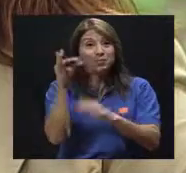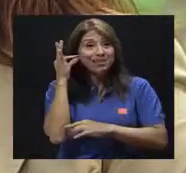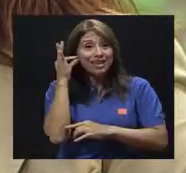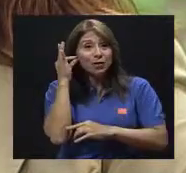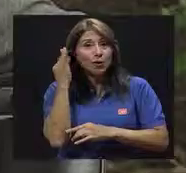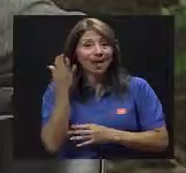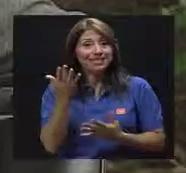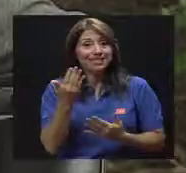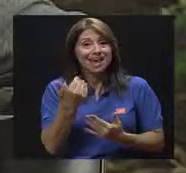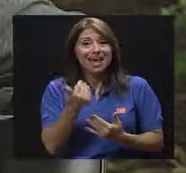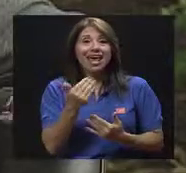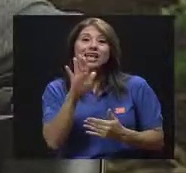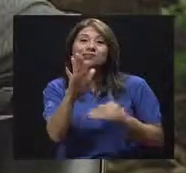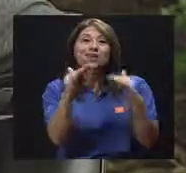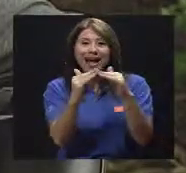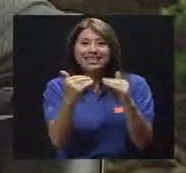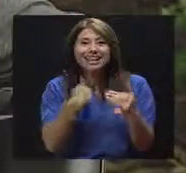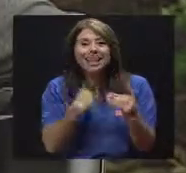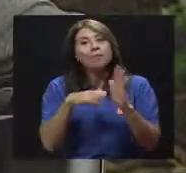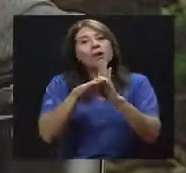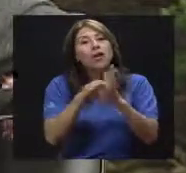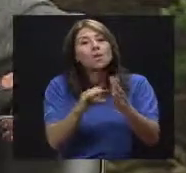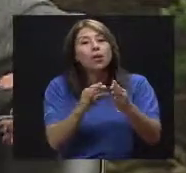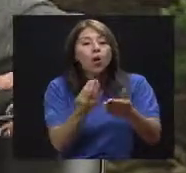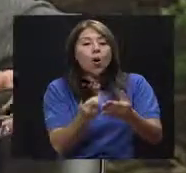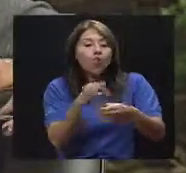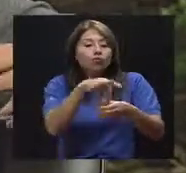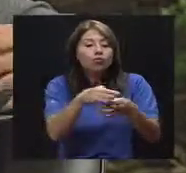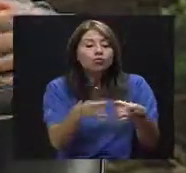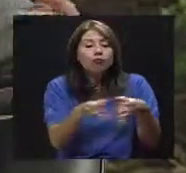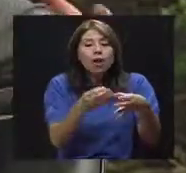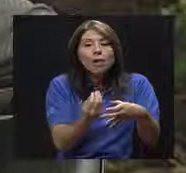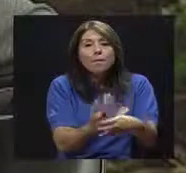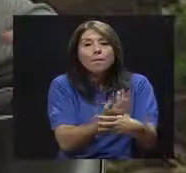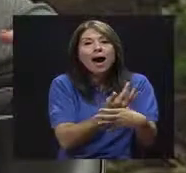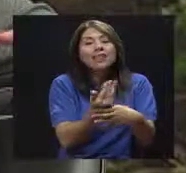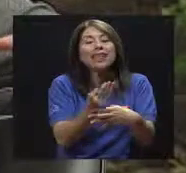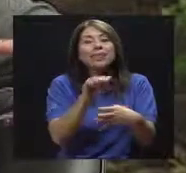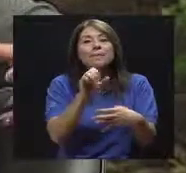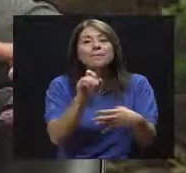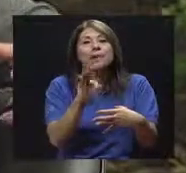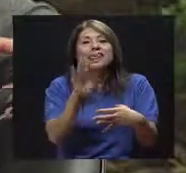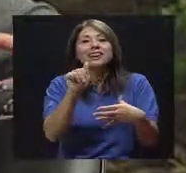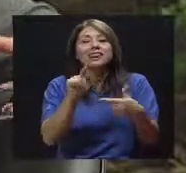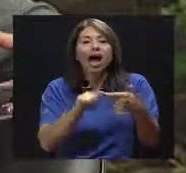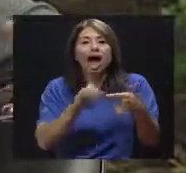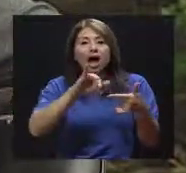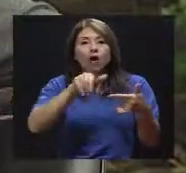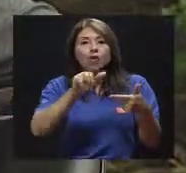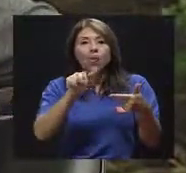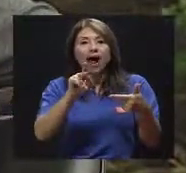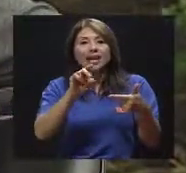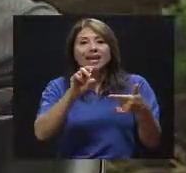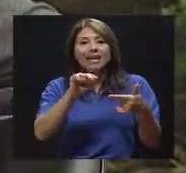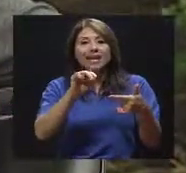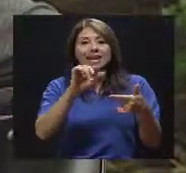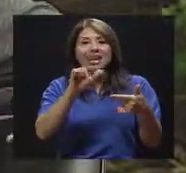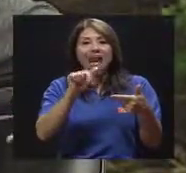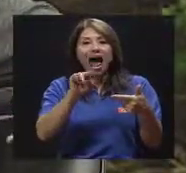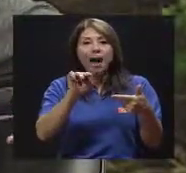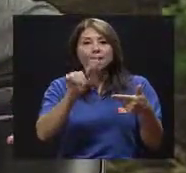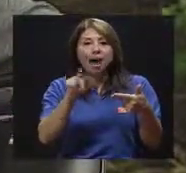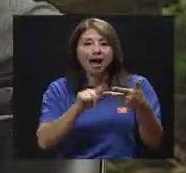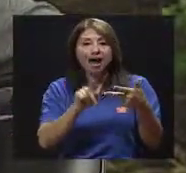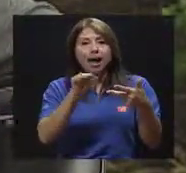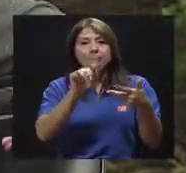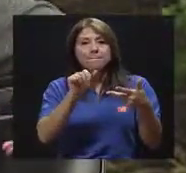tienen en las casas, que tienen una mata de menta, una de juanilama, una de manzanilla, una de romero, que los hacen en un té y tienen